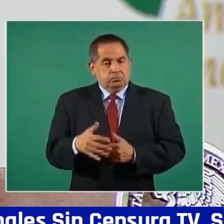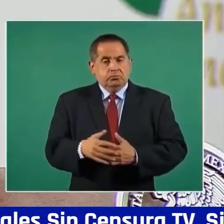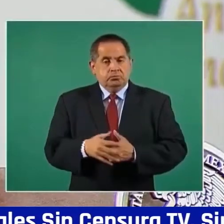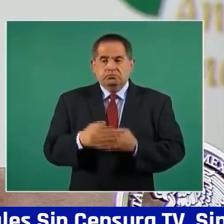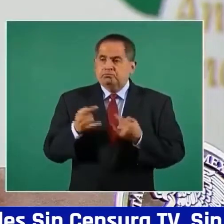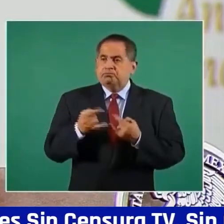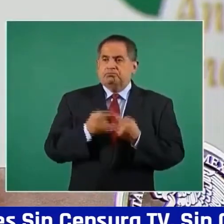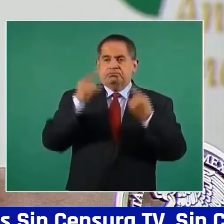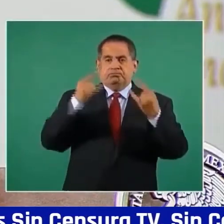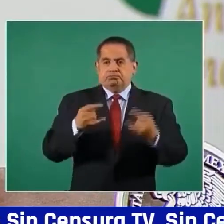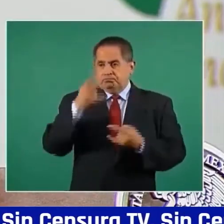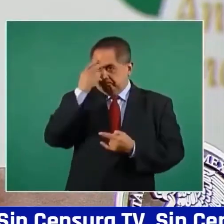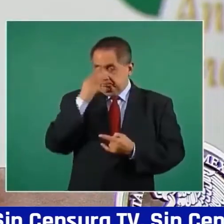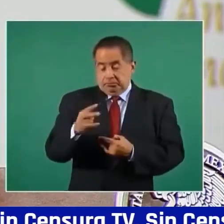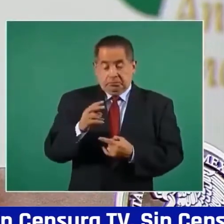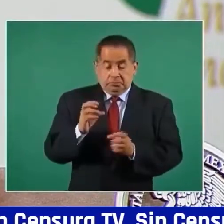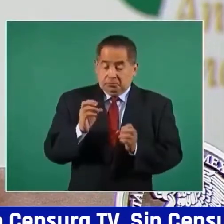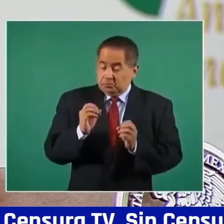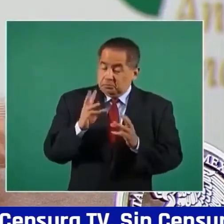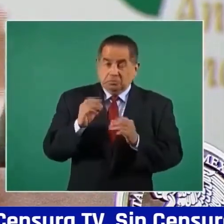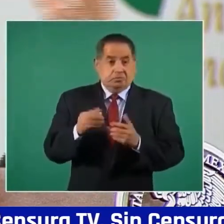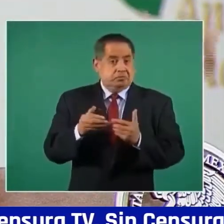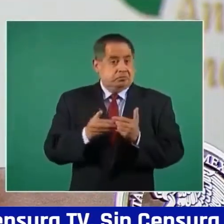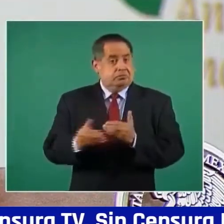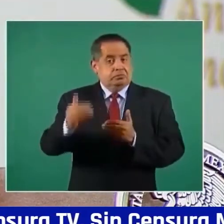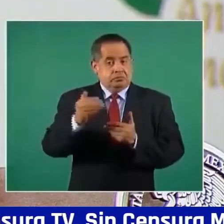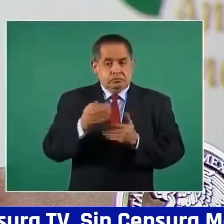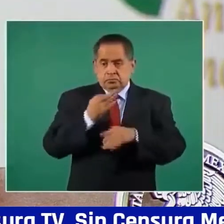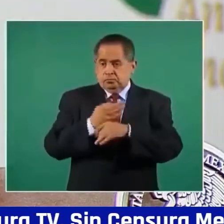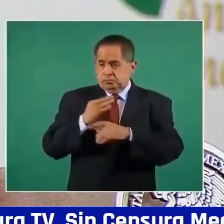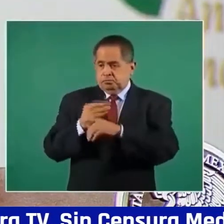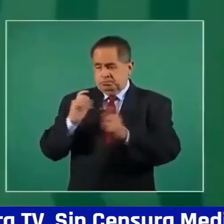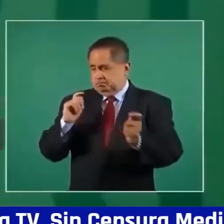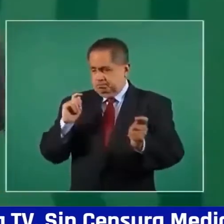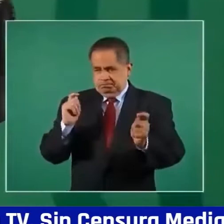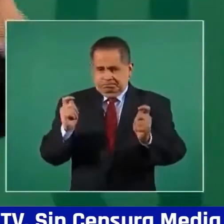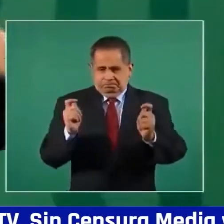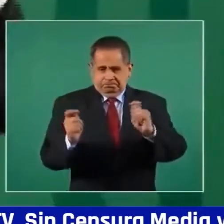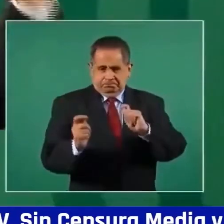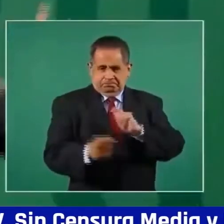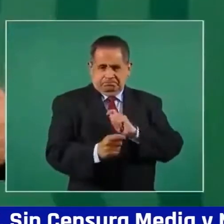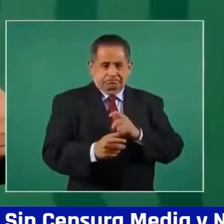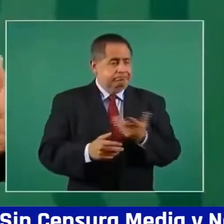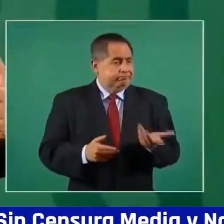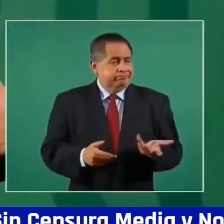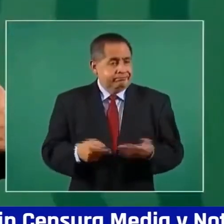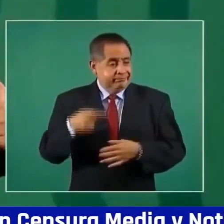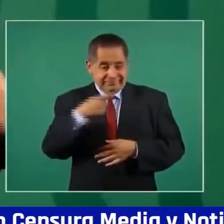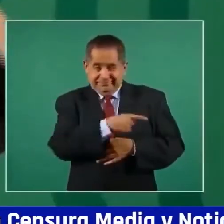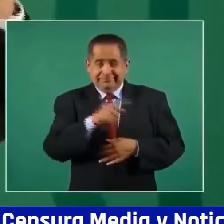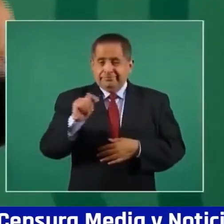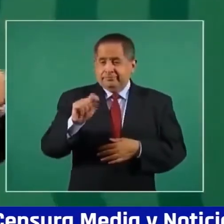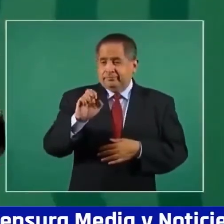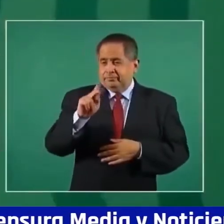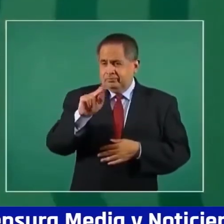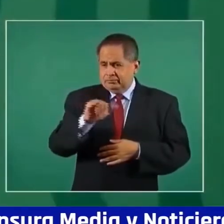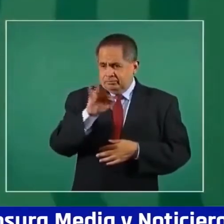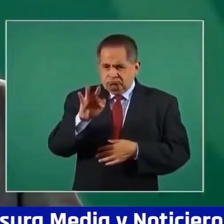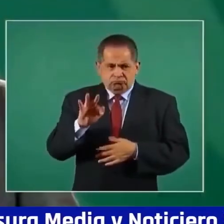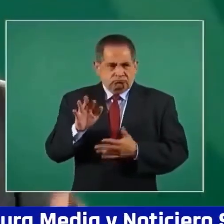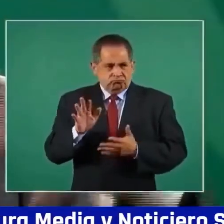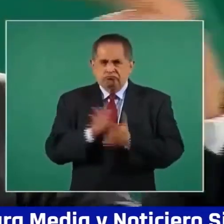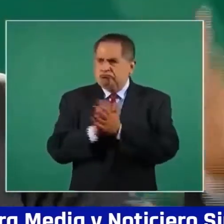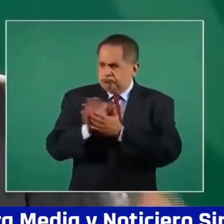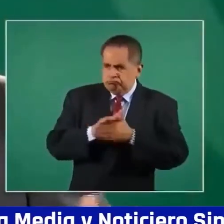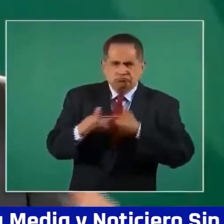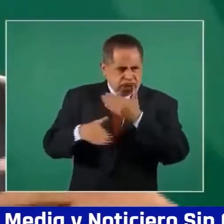en la historia de México. Es un proceso de transformación. Entonces ellos, en vez de ponerse